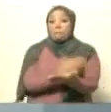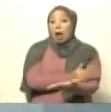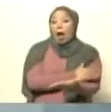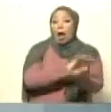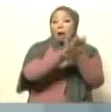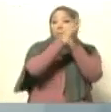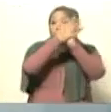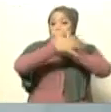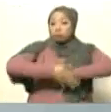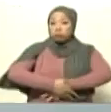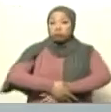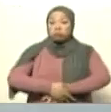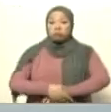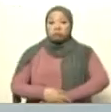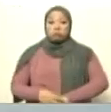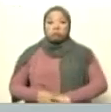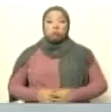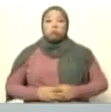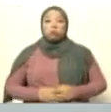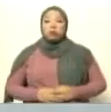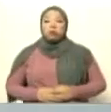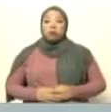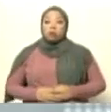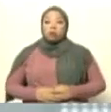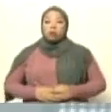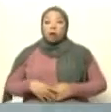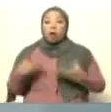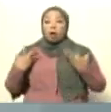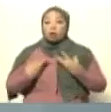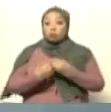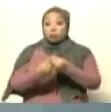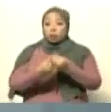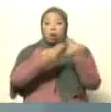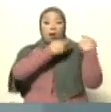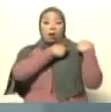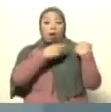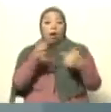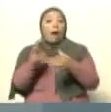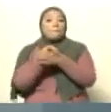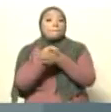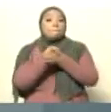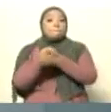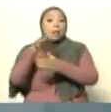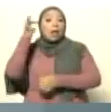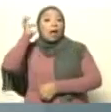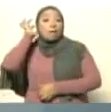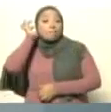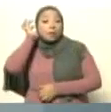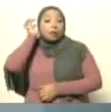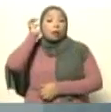mí, en la embajada de Cuba. La compañera Iris Valer, nos buscaban a la embajada de Cuba.